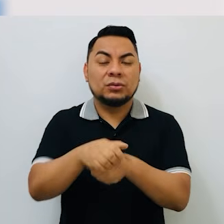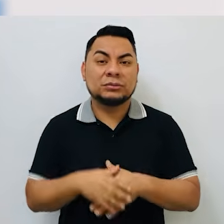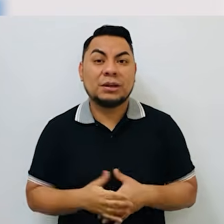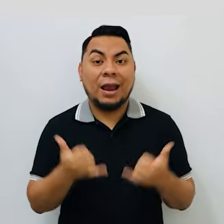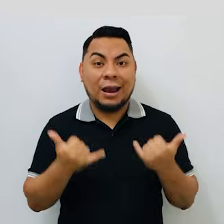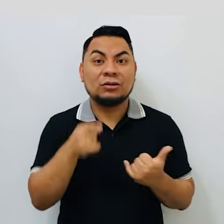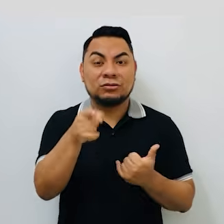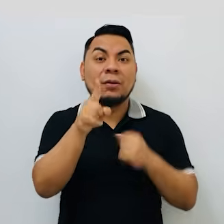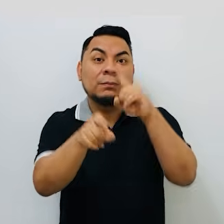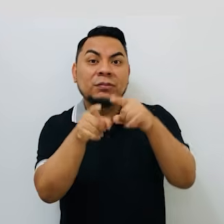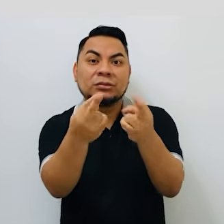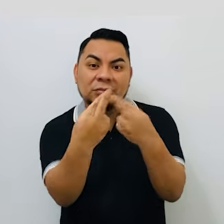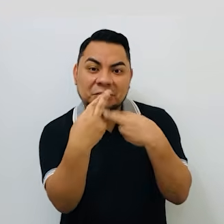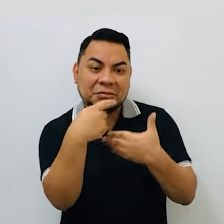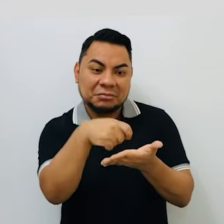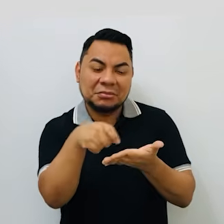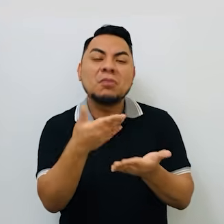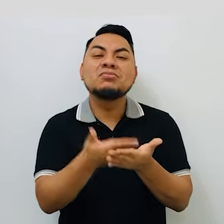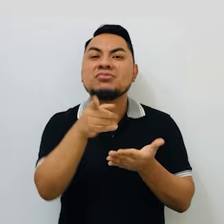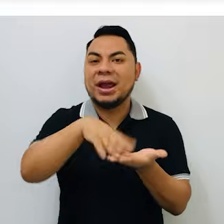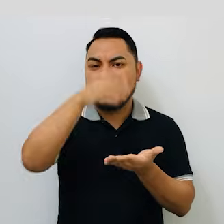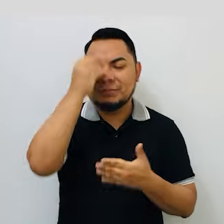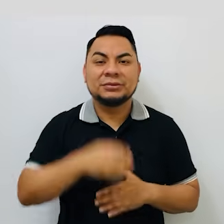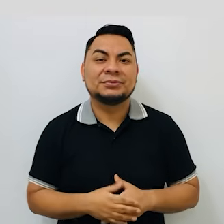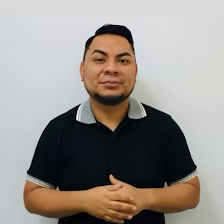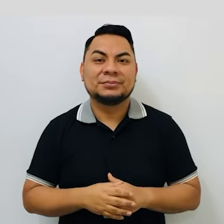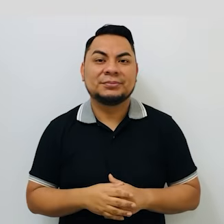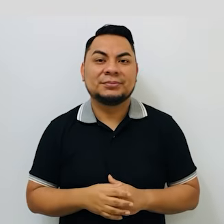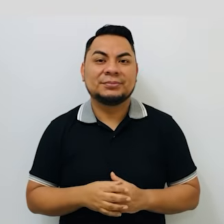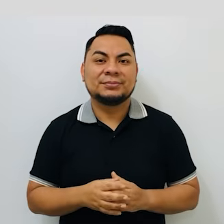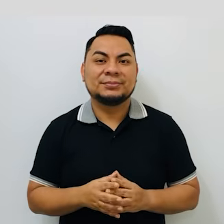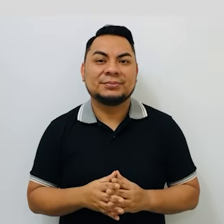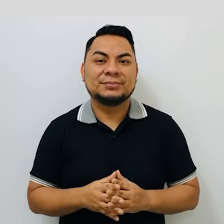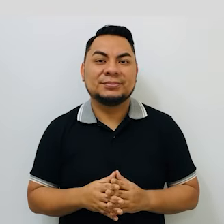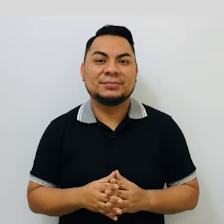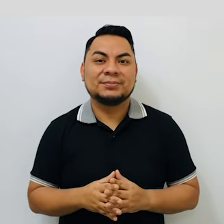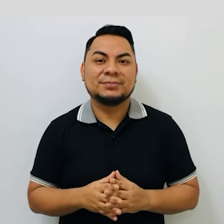OMPEDUCA. Ahora responde el cuestionario y pon a prueba lo que aprendiste.